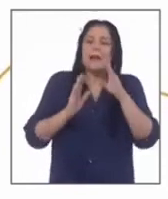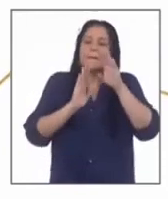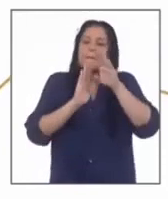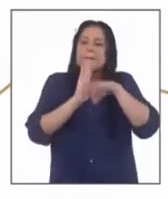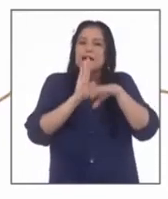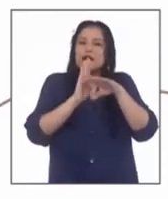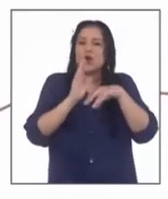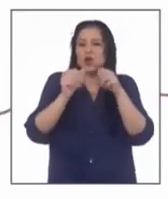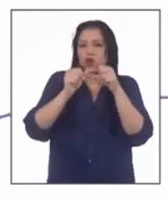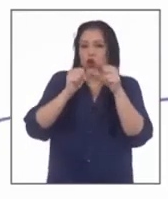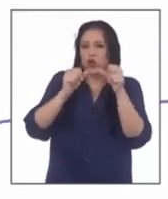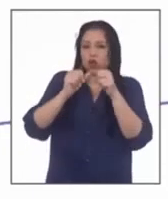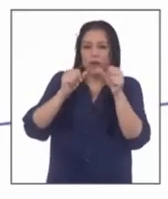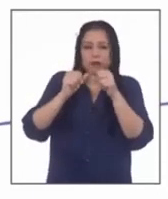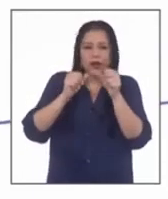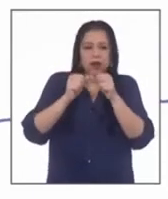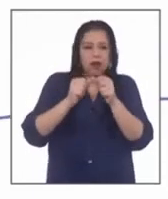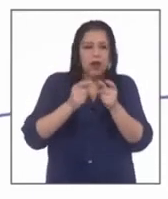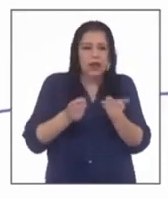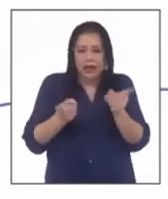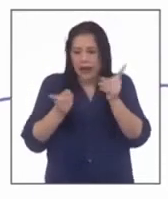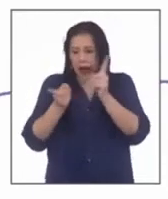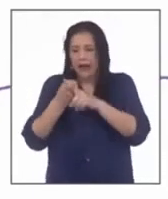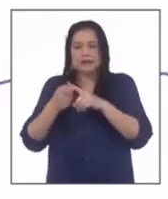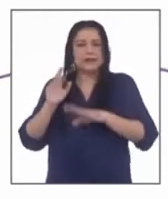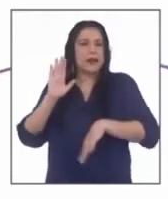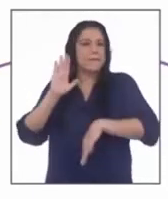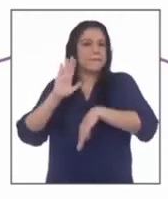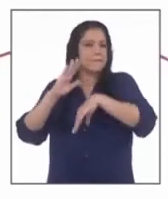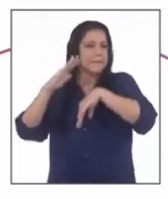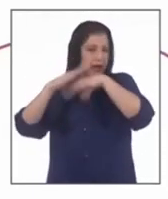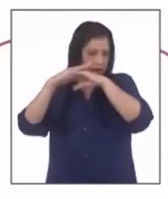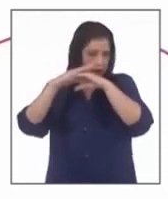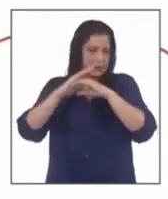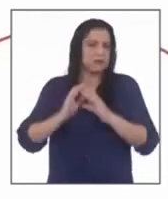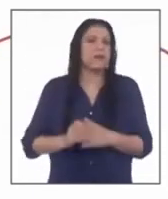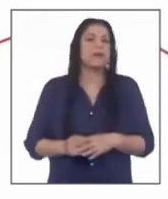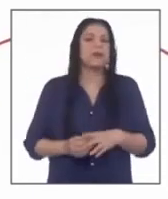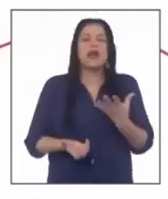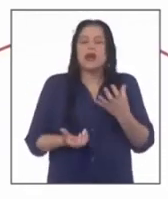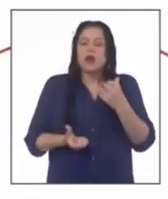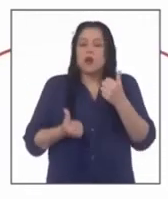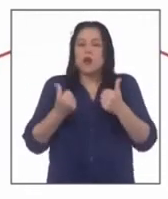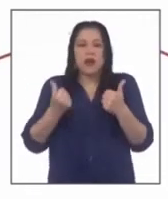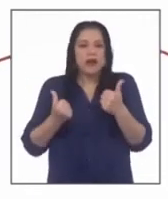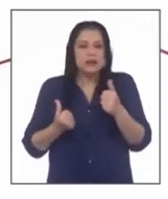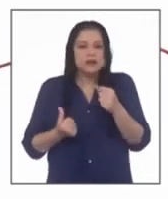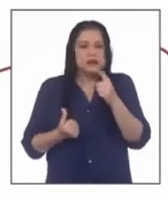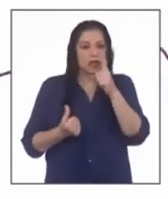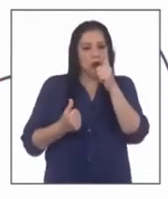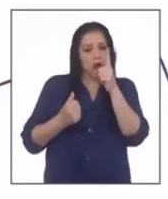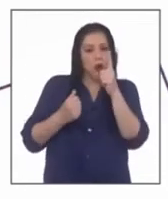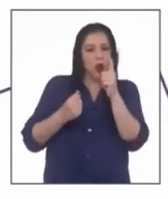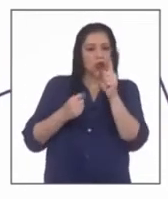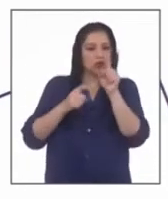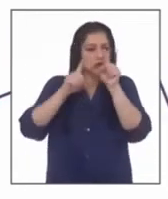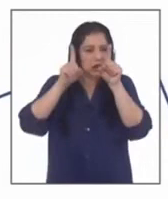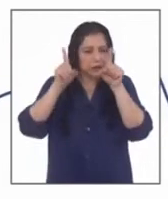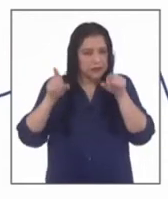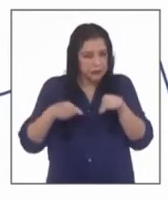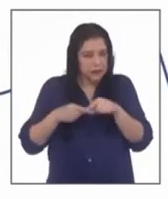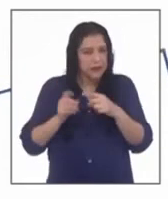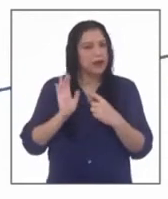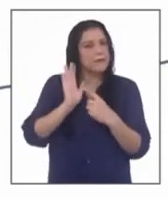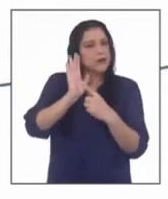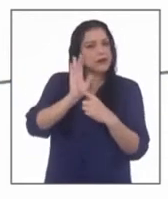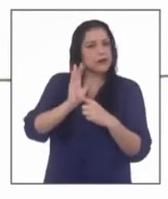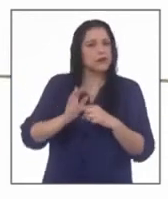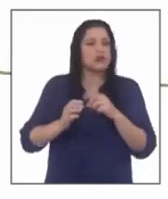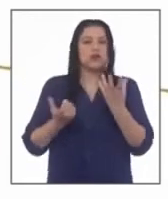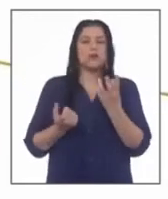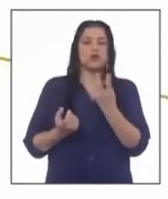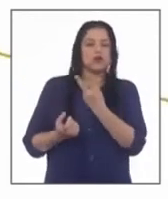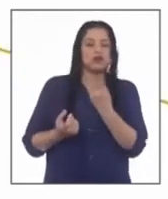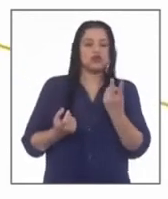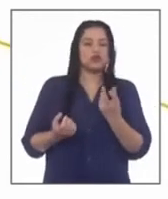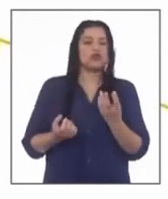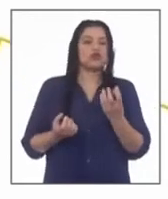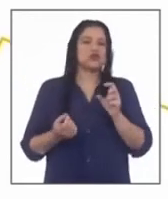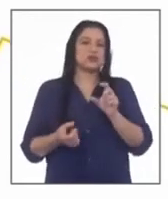y nos extendemos hasta el máximo valor, sabiendo que se trata de un solo intervalo que expresamos como unión de